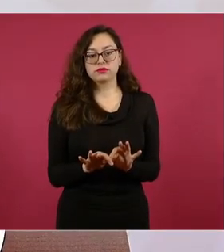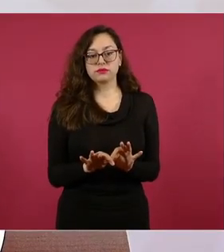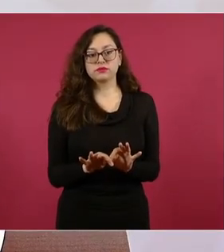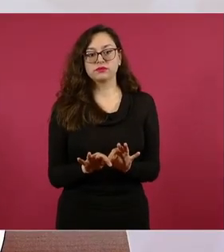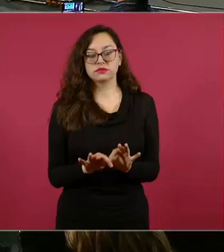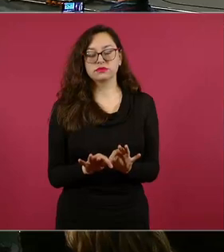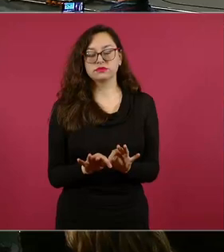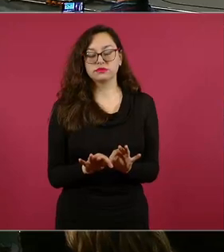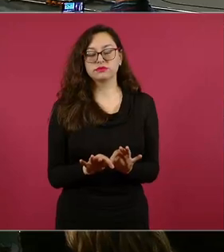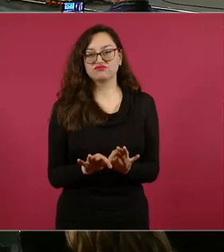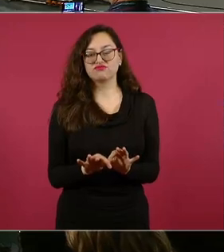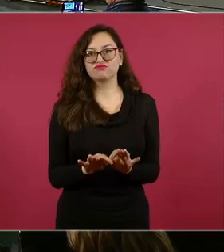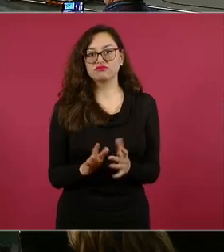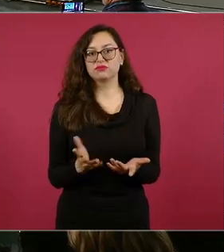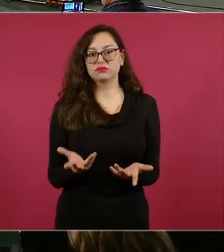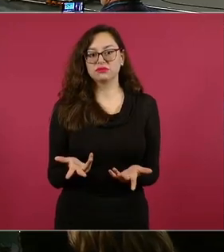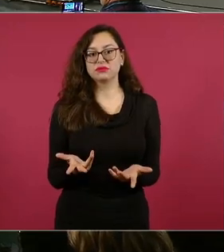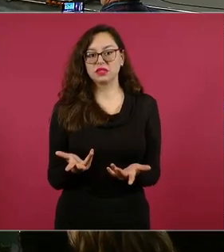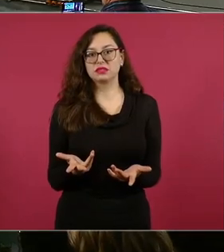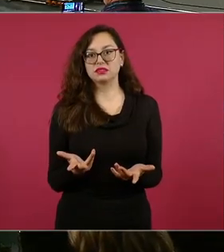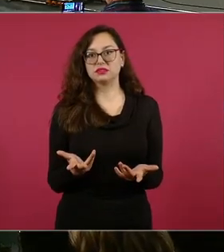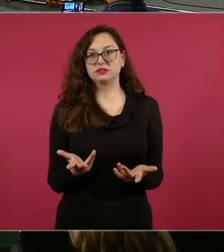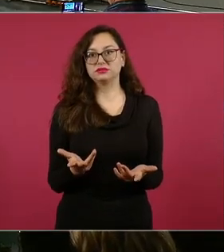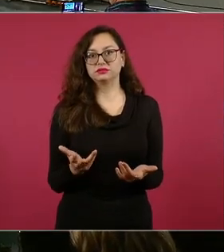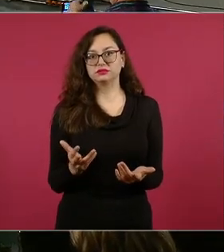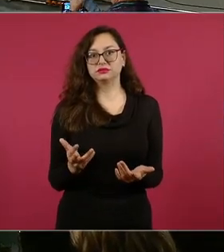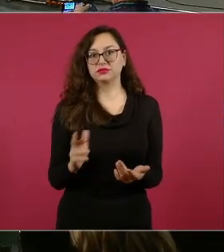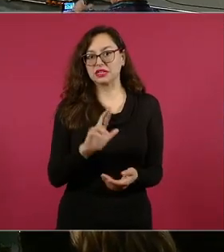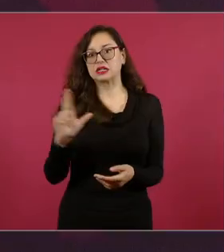vamos a tener una presidenta